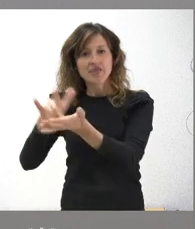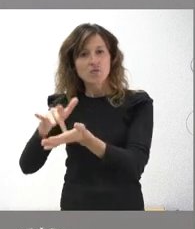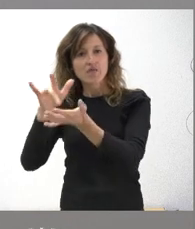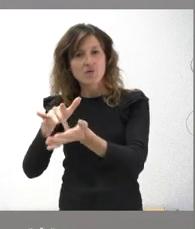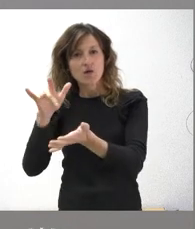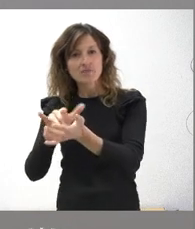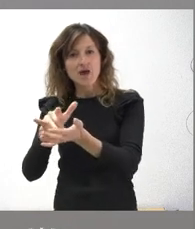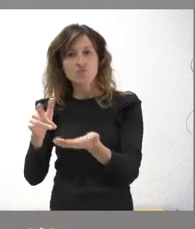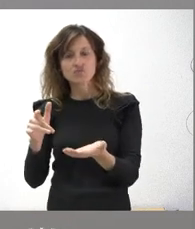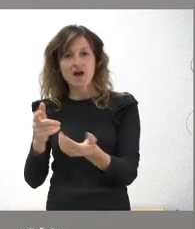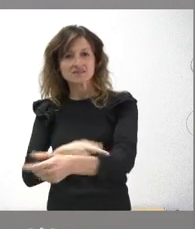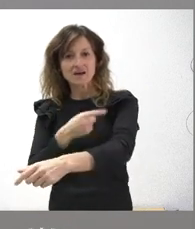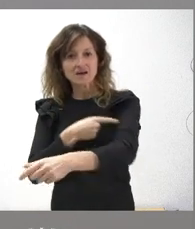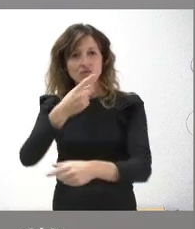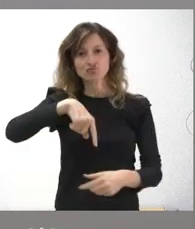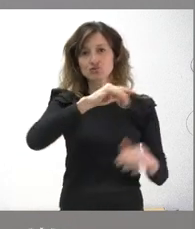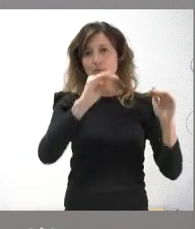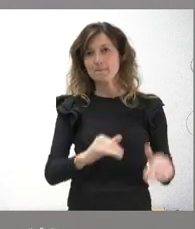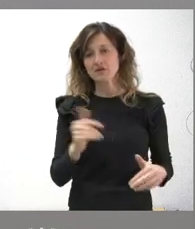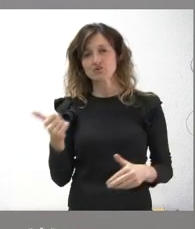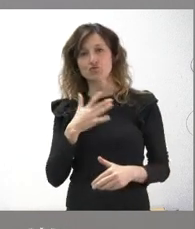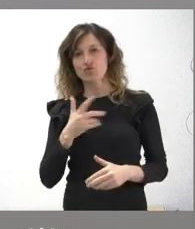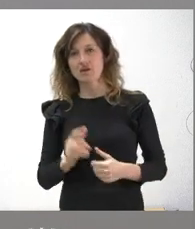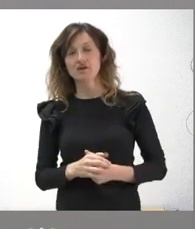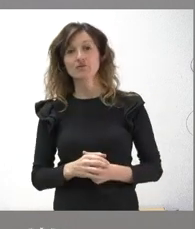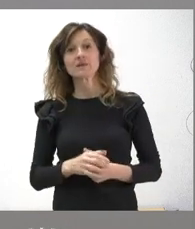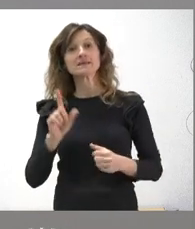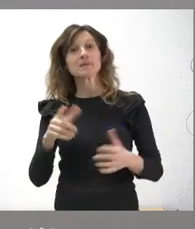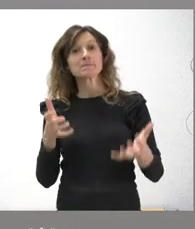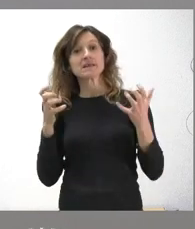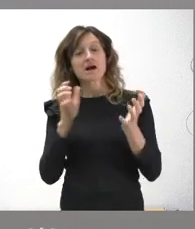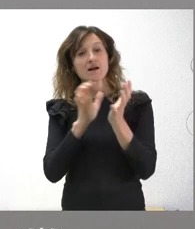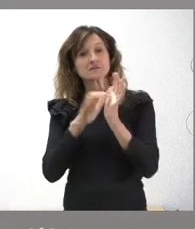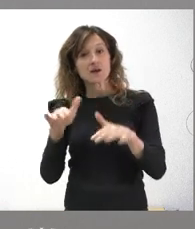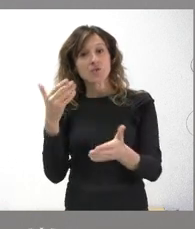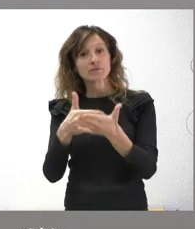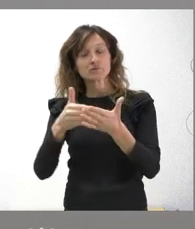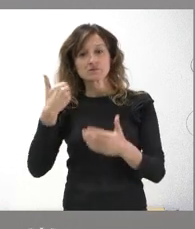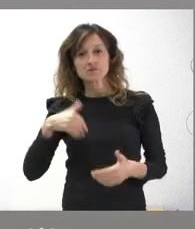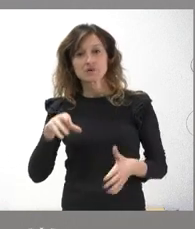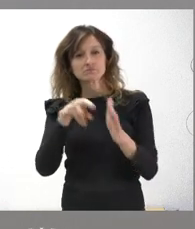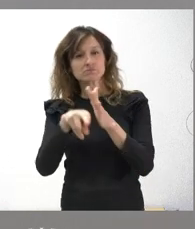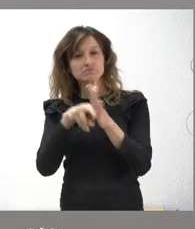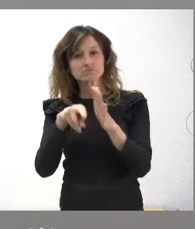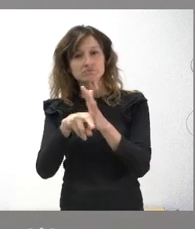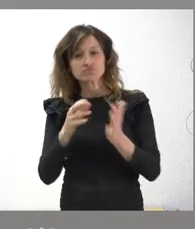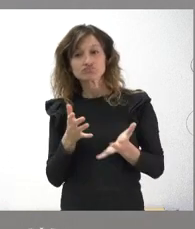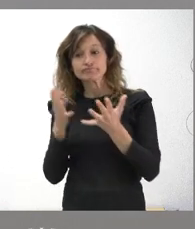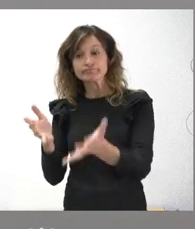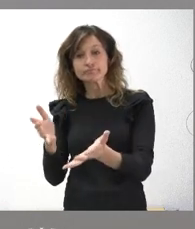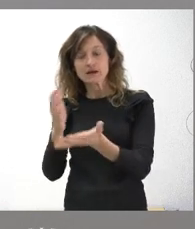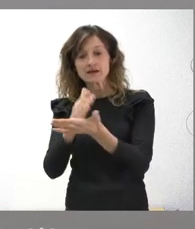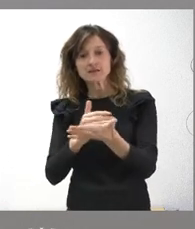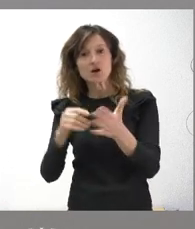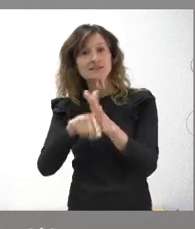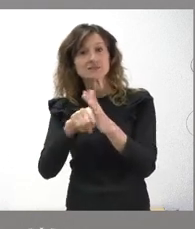encima de lo que se han endeudado los demás además partimos de una ventaja que castillano está demostrando que los recursos que se ponen a disposición de la comunidad Autónoma se